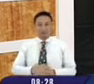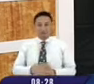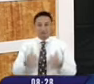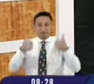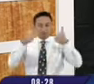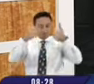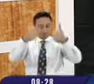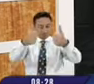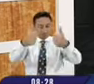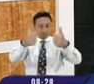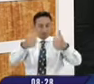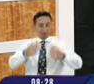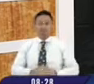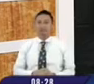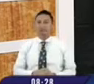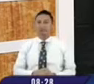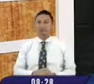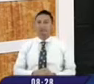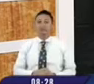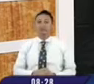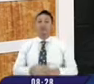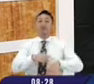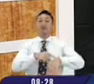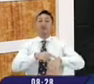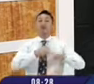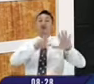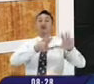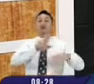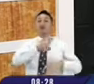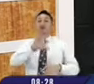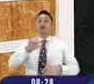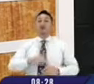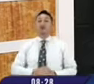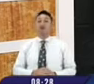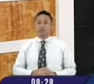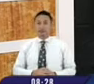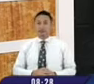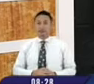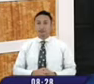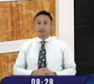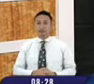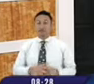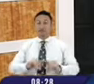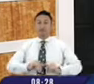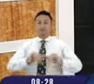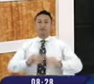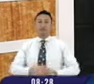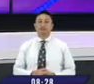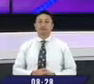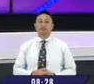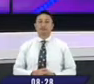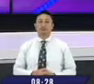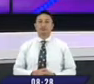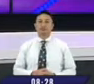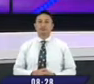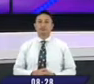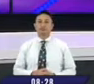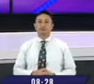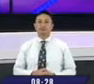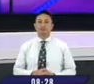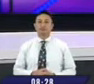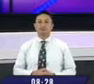en alto. 8:00 a.m. ya. ¿Qué horas tenemos? 8:28. María Mercedes, ¿con qué seguimos? Importante, Robert, siempre el ornato